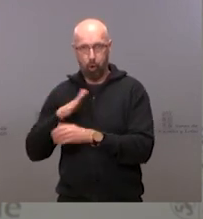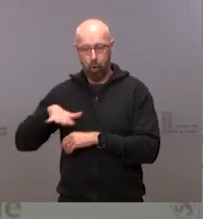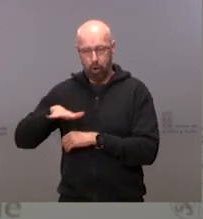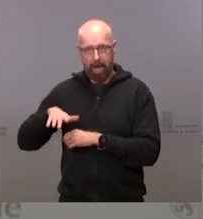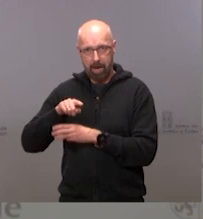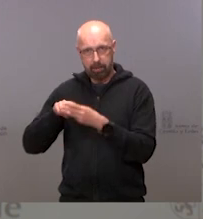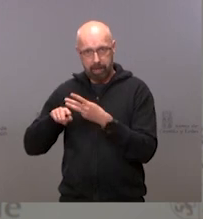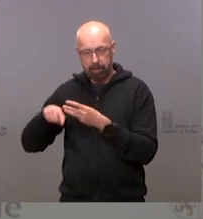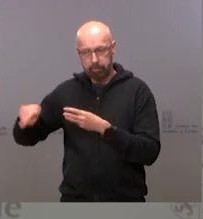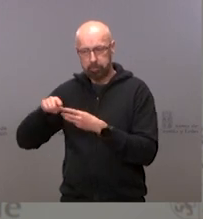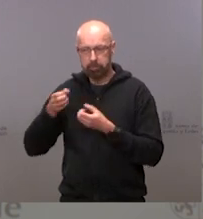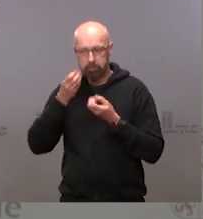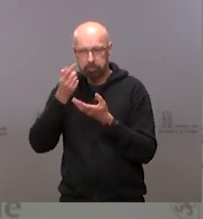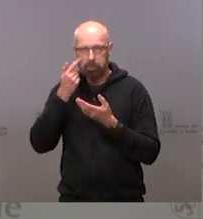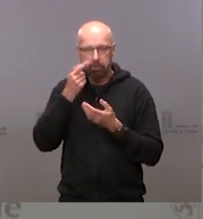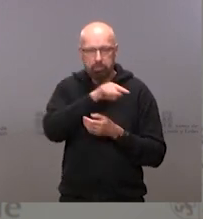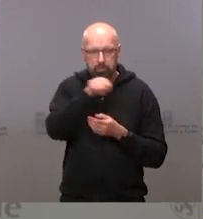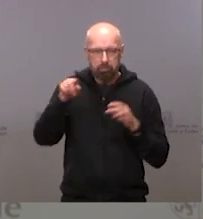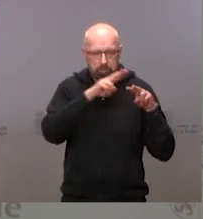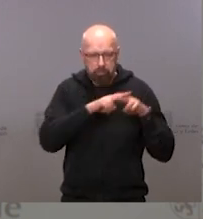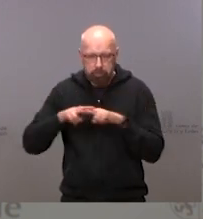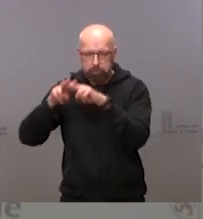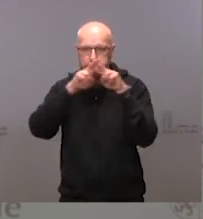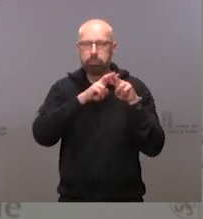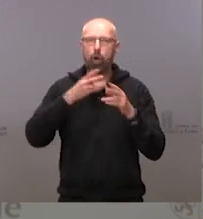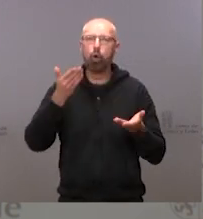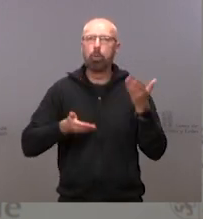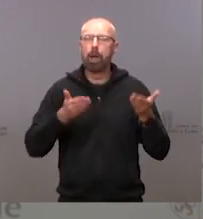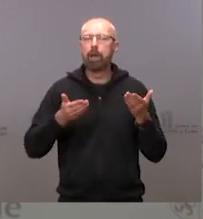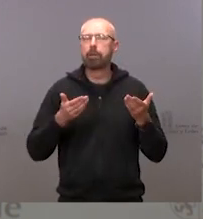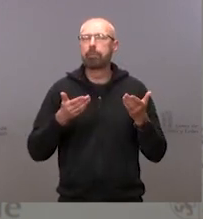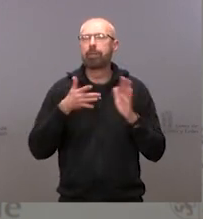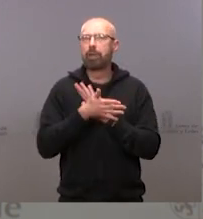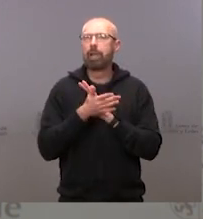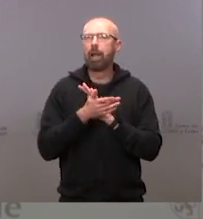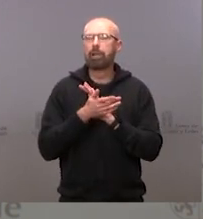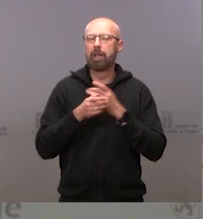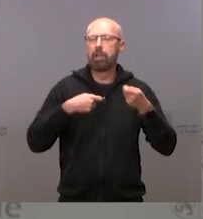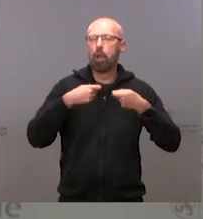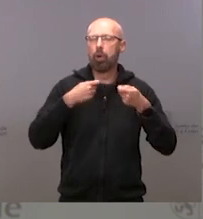cuenta que hay algo ahí hay algo más que una negociación transparente